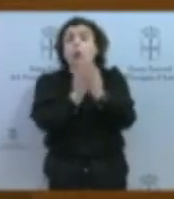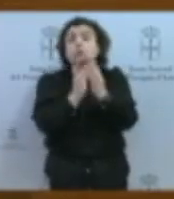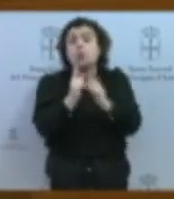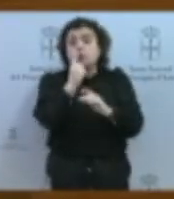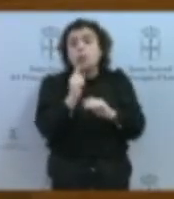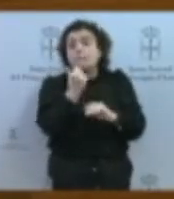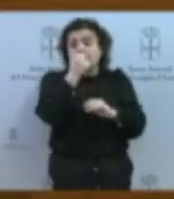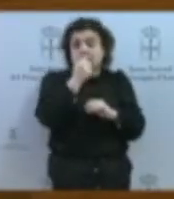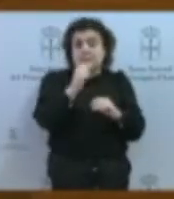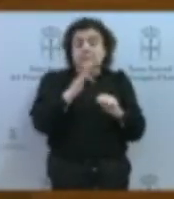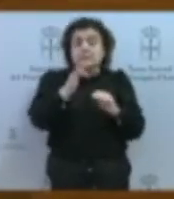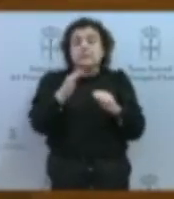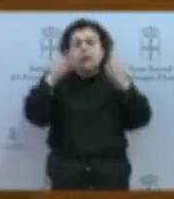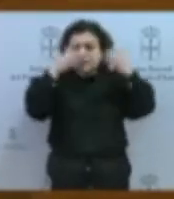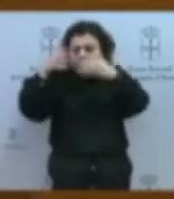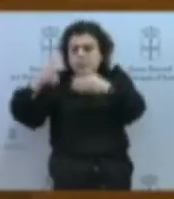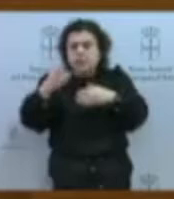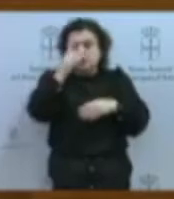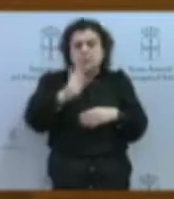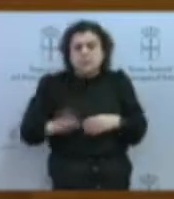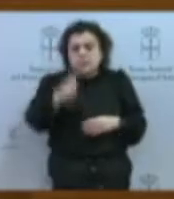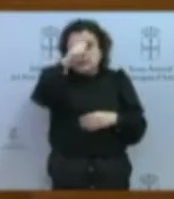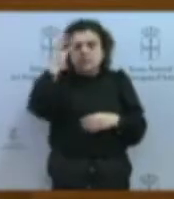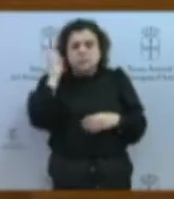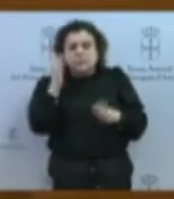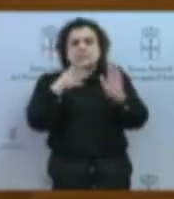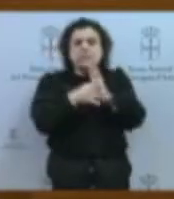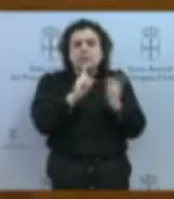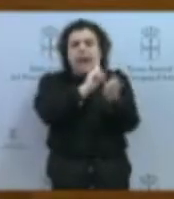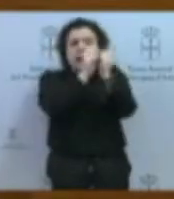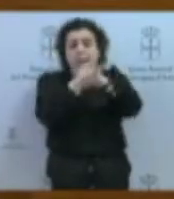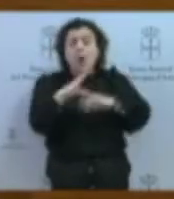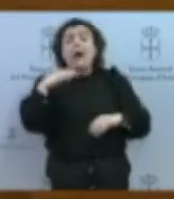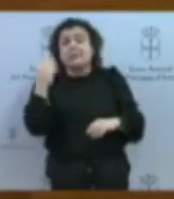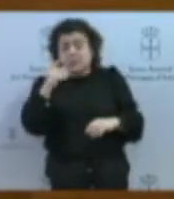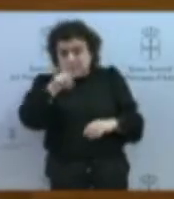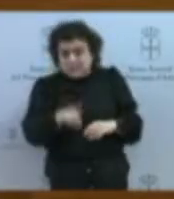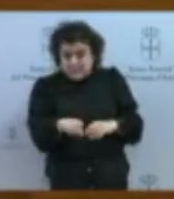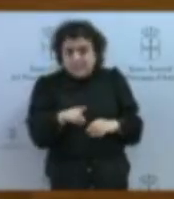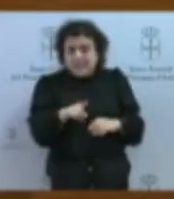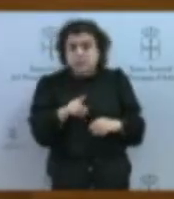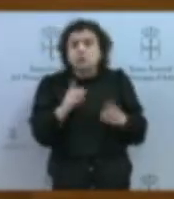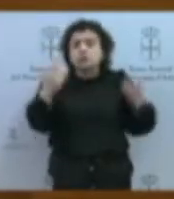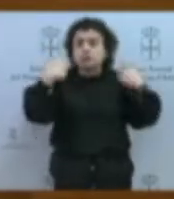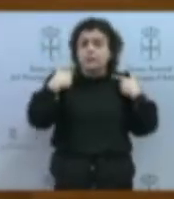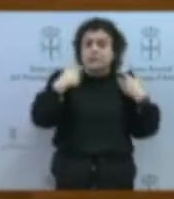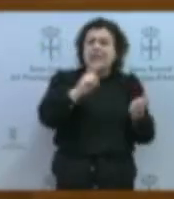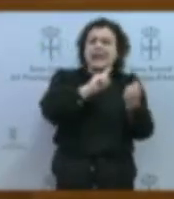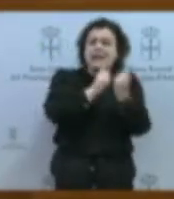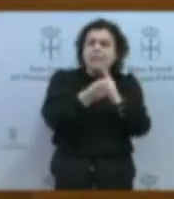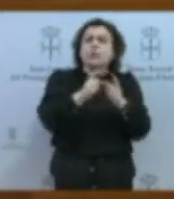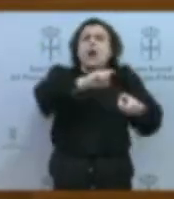no sufrirían esos cambios, y muchos adolescentes tampoco, esos cambios que se producen cuando cada año se cambia de profesorado interino. Estos